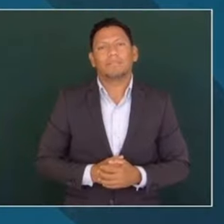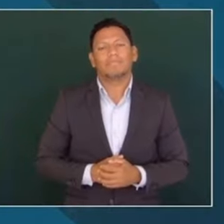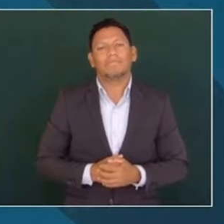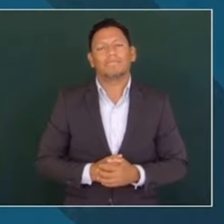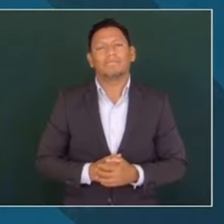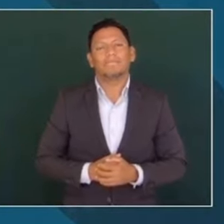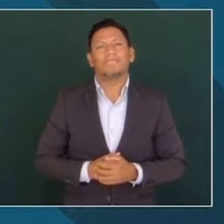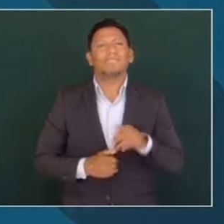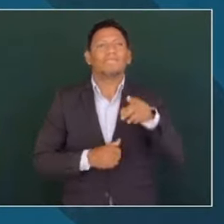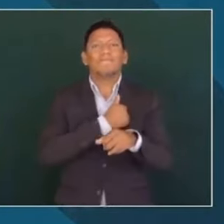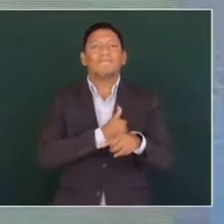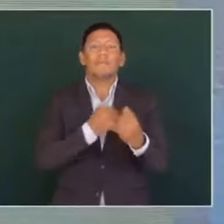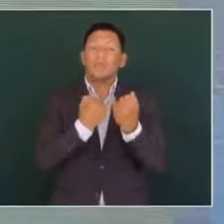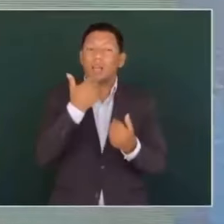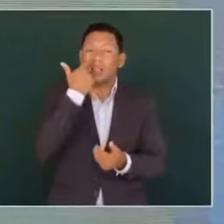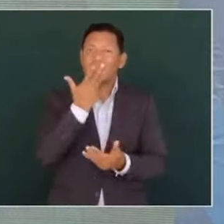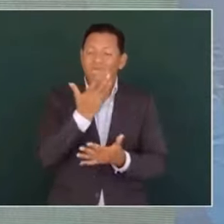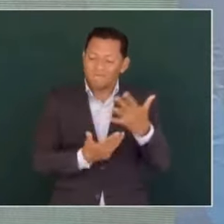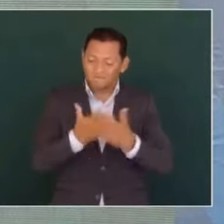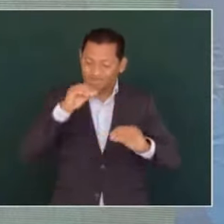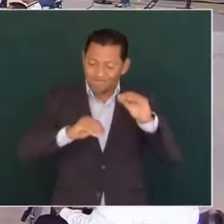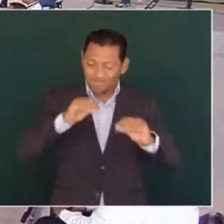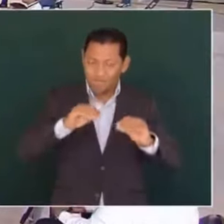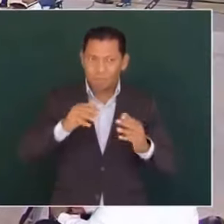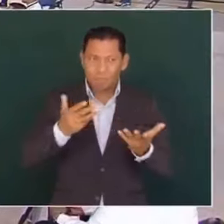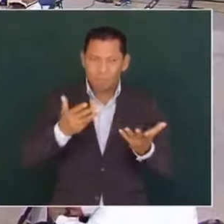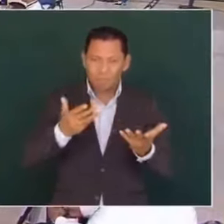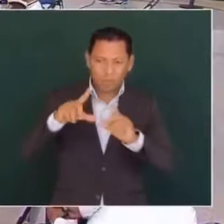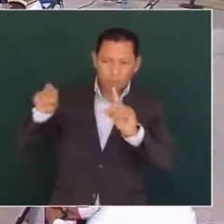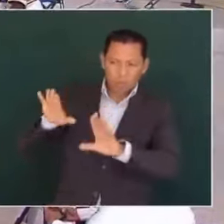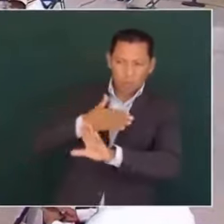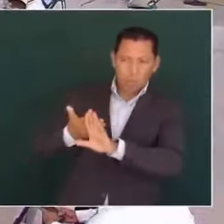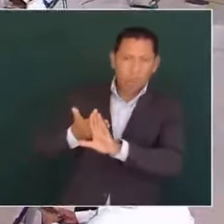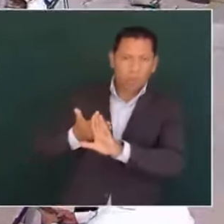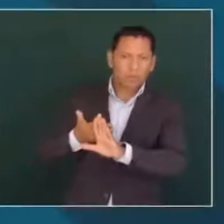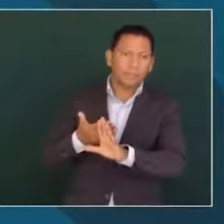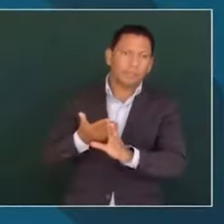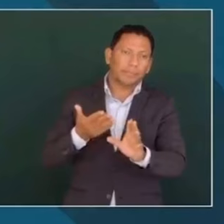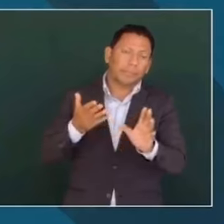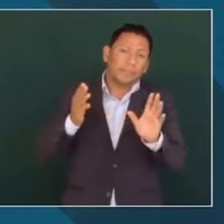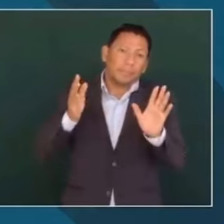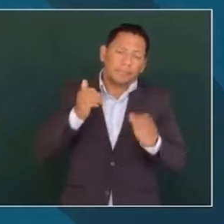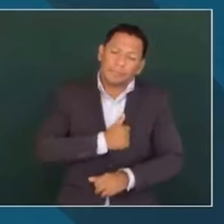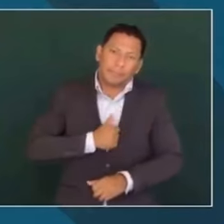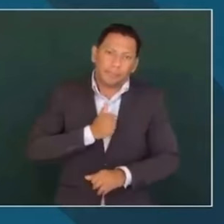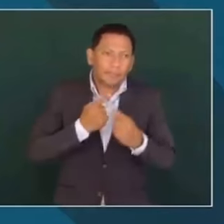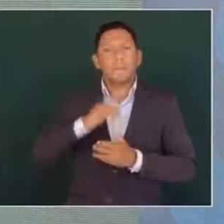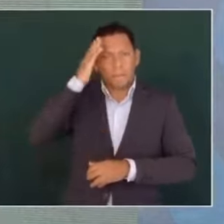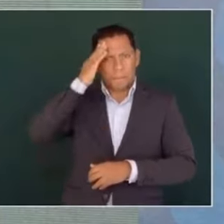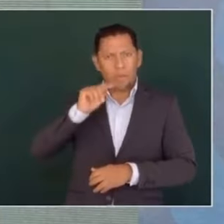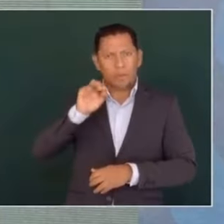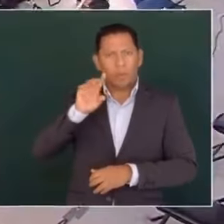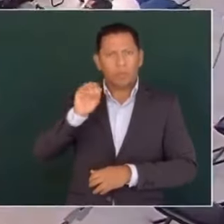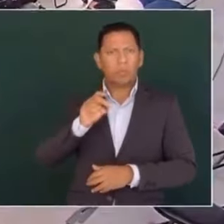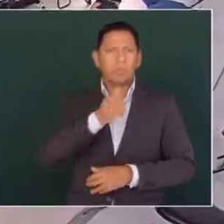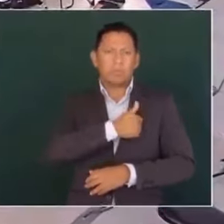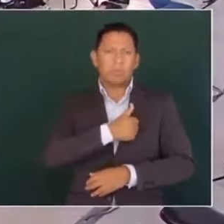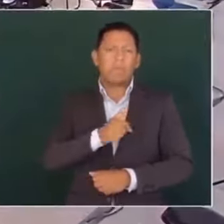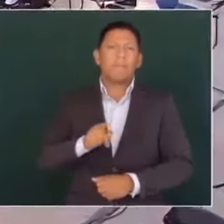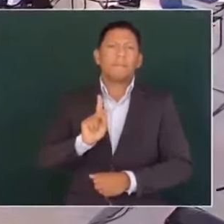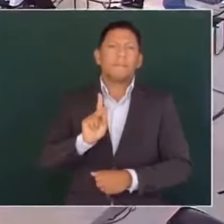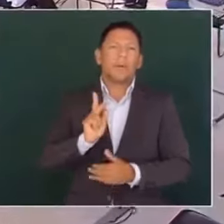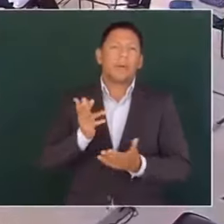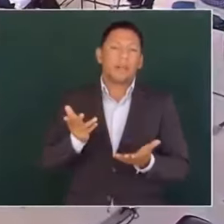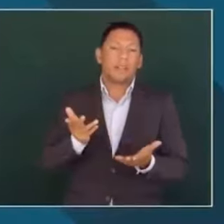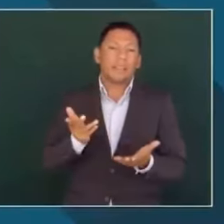Están queriendo tomar medidas en contra de México. Lo lamentamos mucho, se está en una negociación, pero